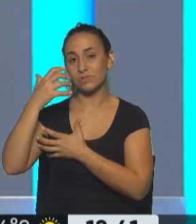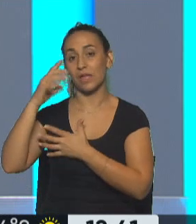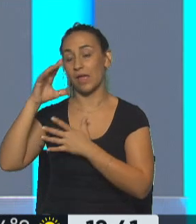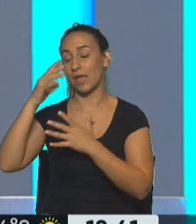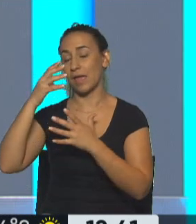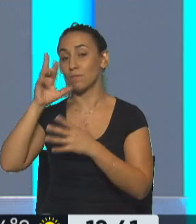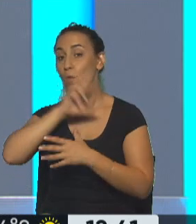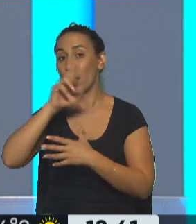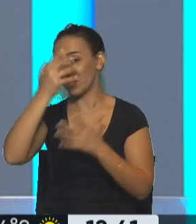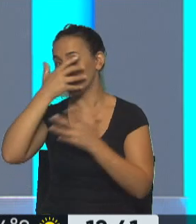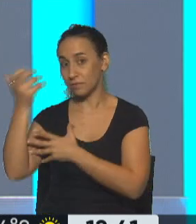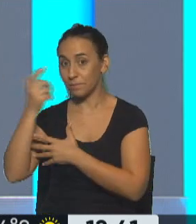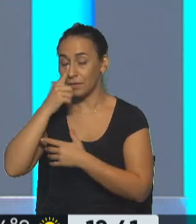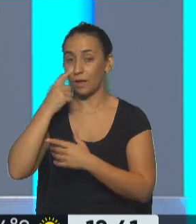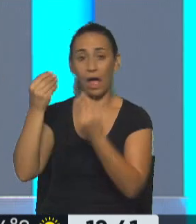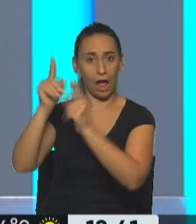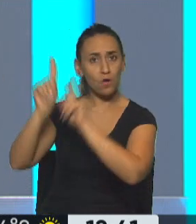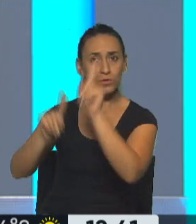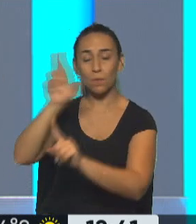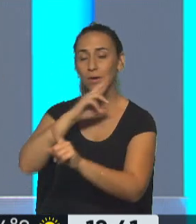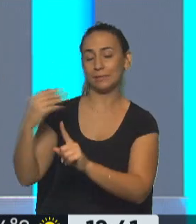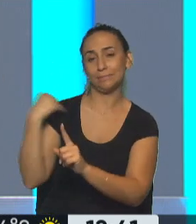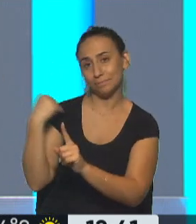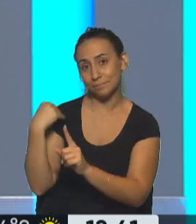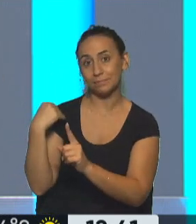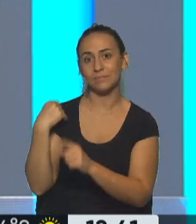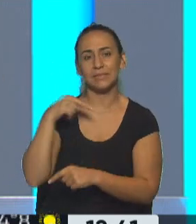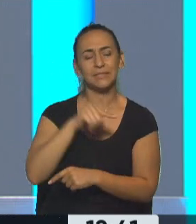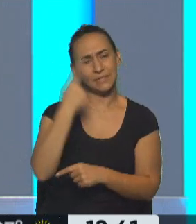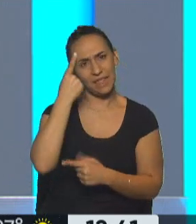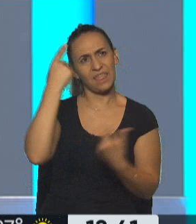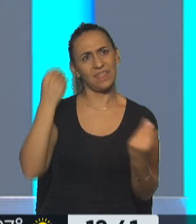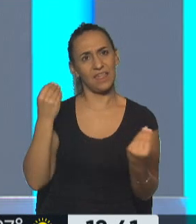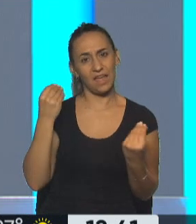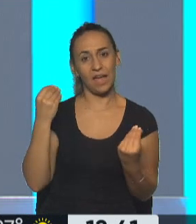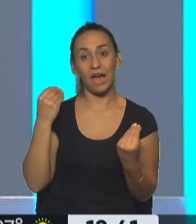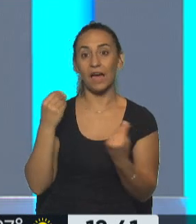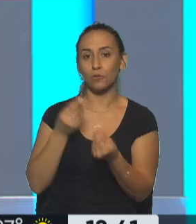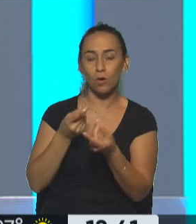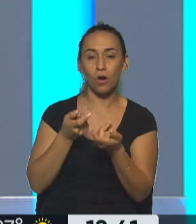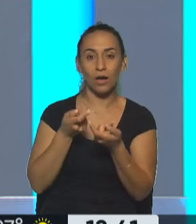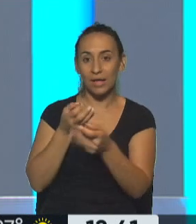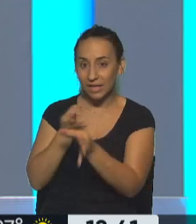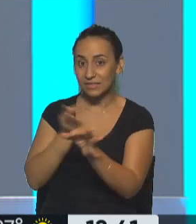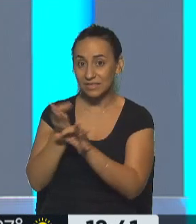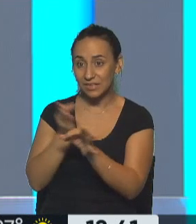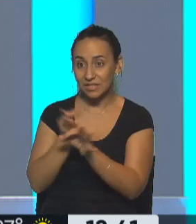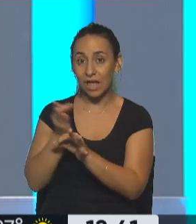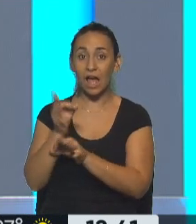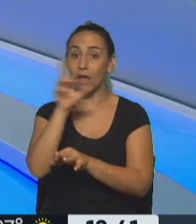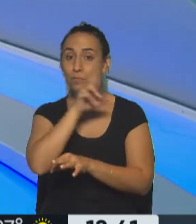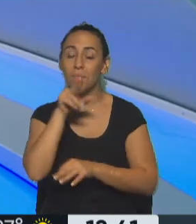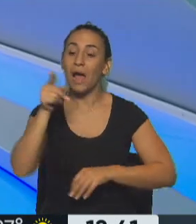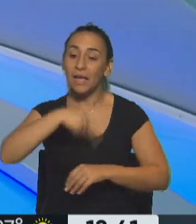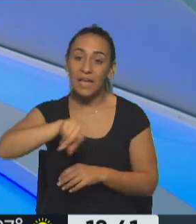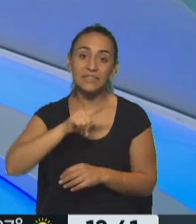que recurrían a ella entonces su su idea era capacitarlas para que no tuvieran que caer en situaciones de prostitución o de